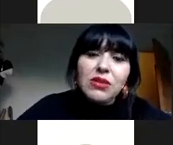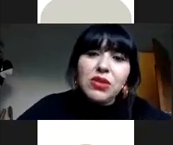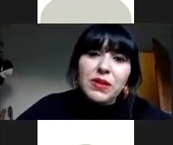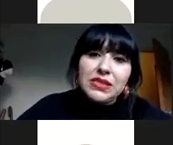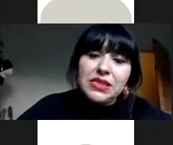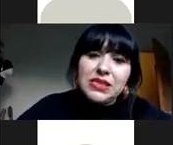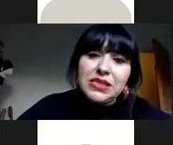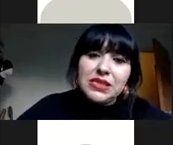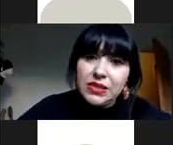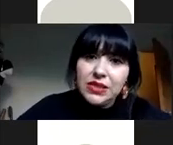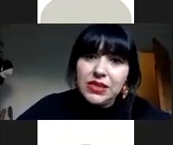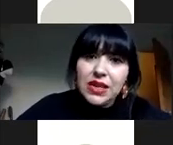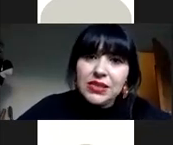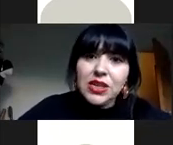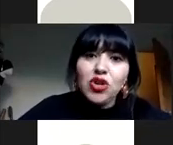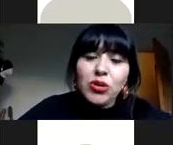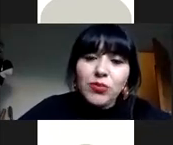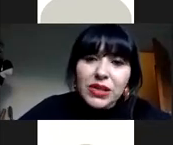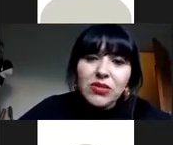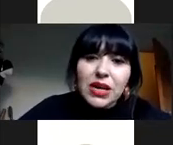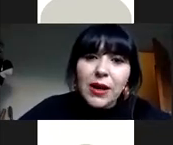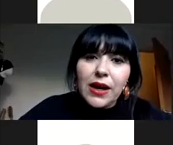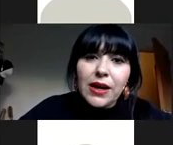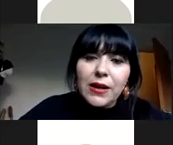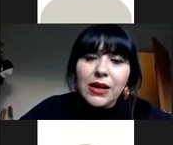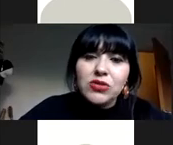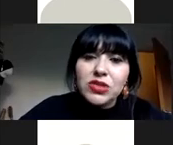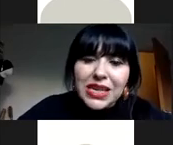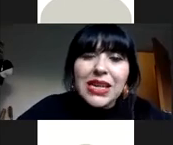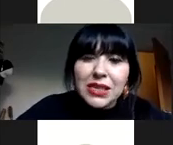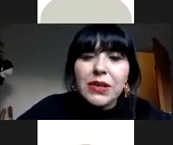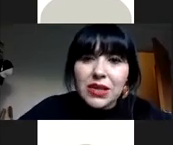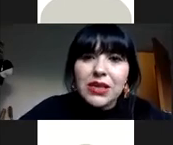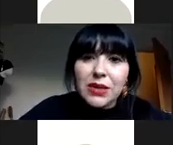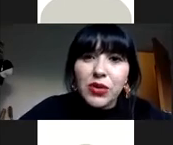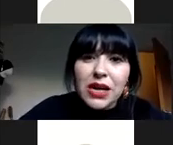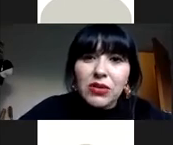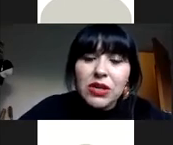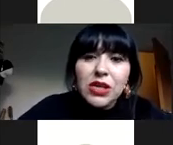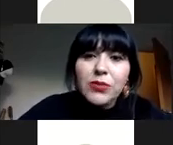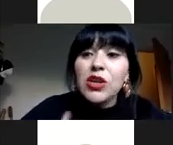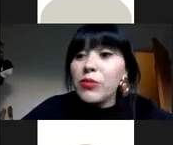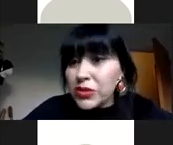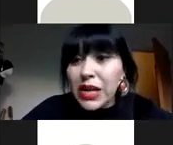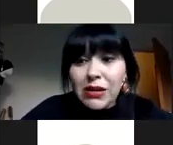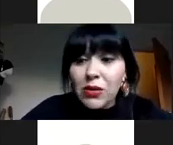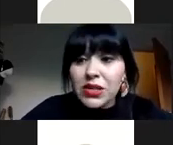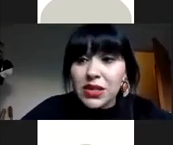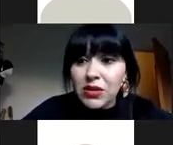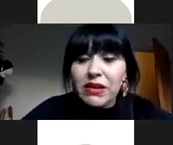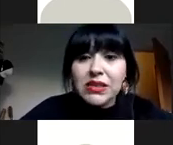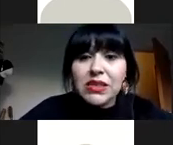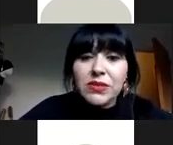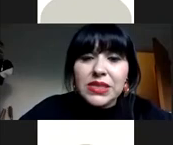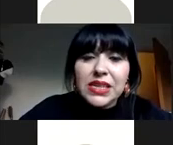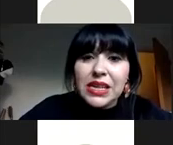dar una luz de esperanza en esa línea. Así que yo los invito a considerar el tema de apoderado. ¿Y por qué no mencionarlo en la encuesta que